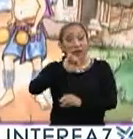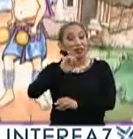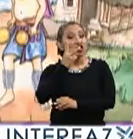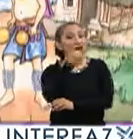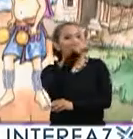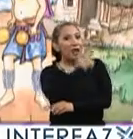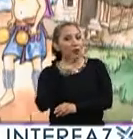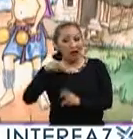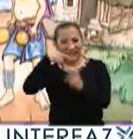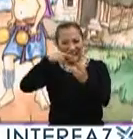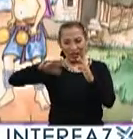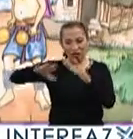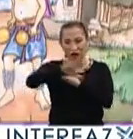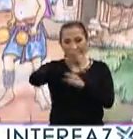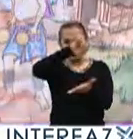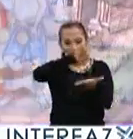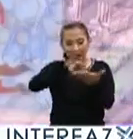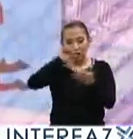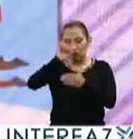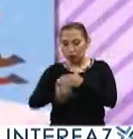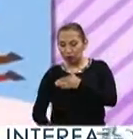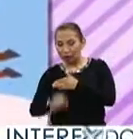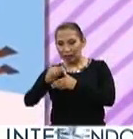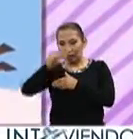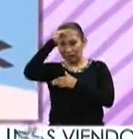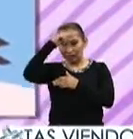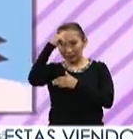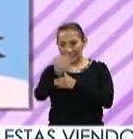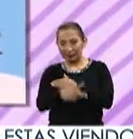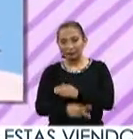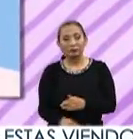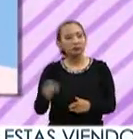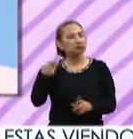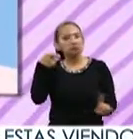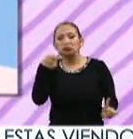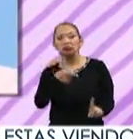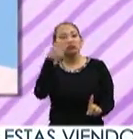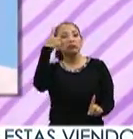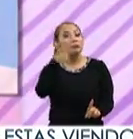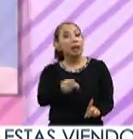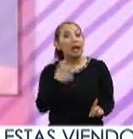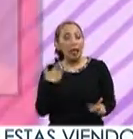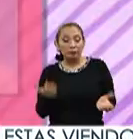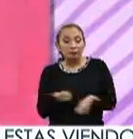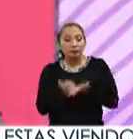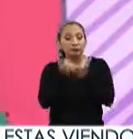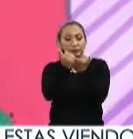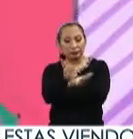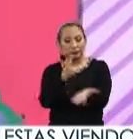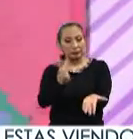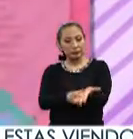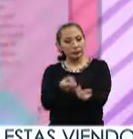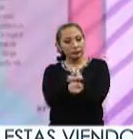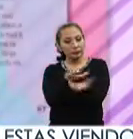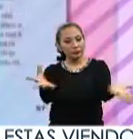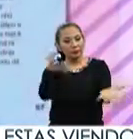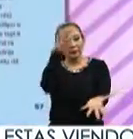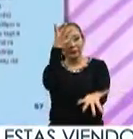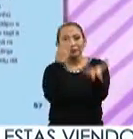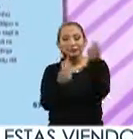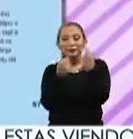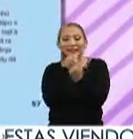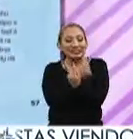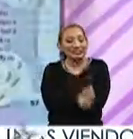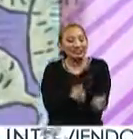22 lenguas de las regiones centro, sur y norte del país. Su propósito es contribuir a enriquecer el aprendizaje